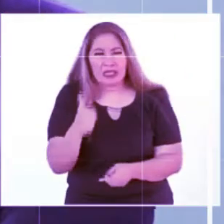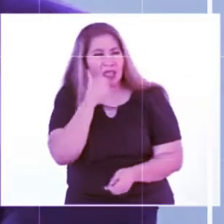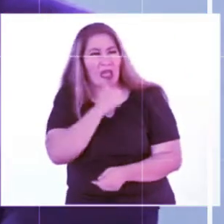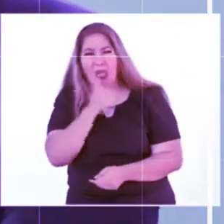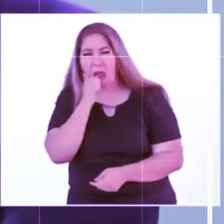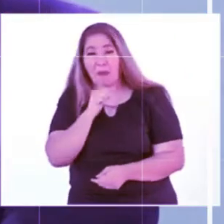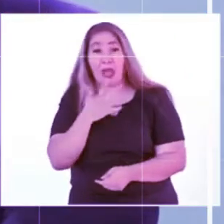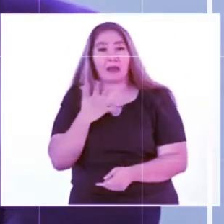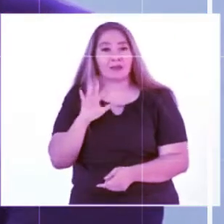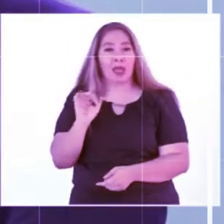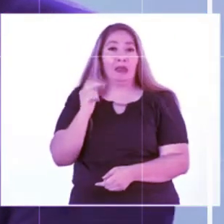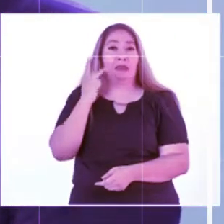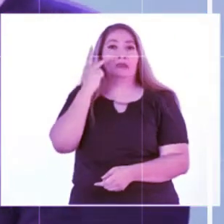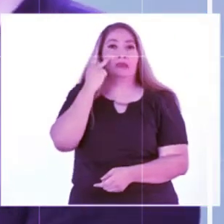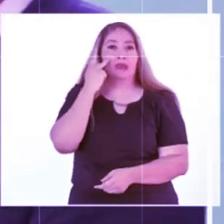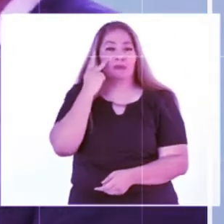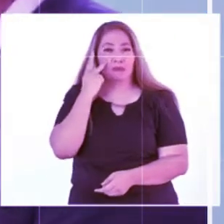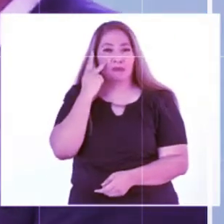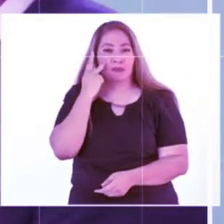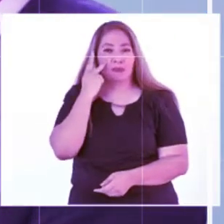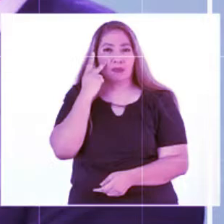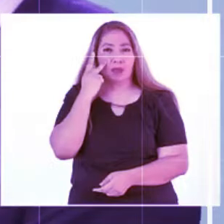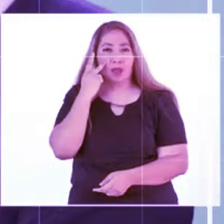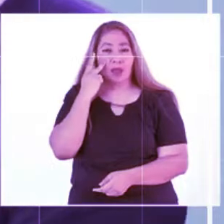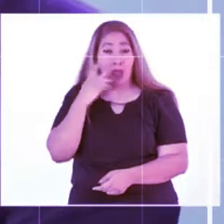Colonias el presidente Madero,